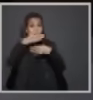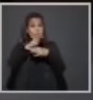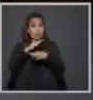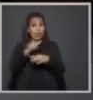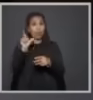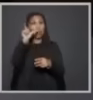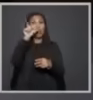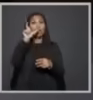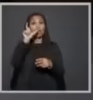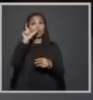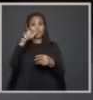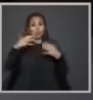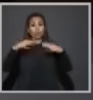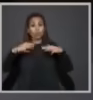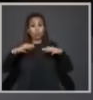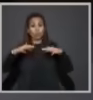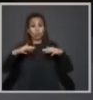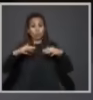desgraciadamente